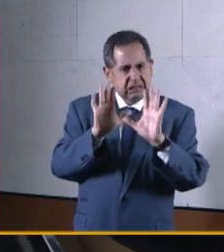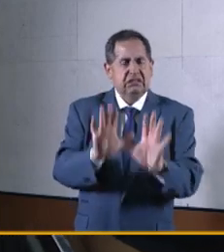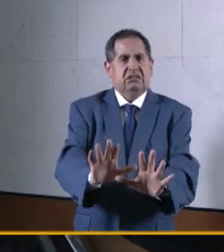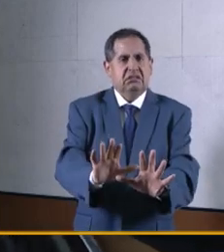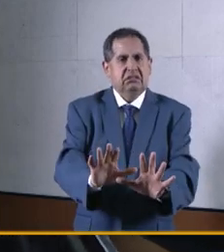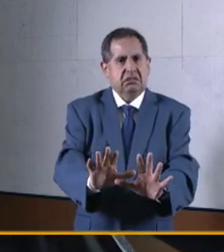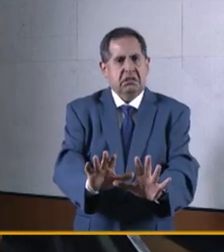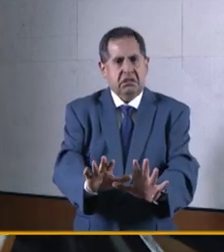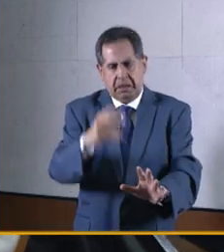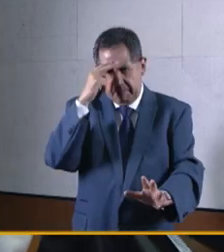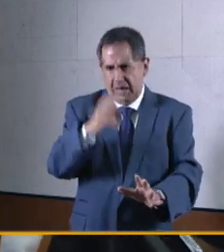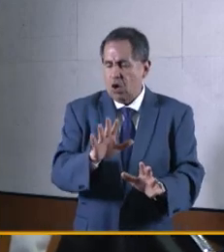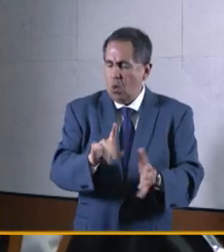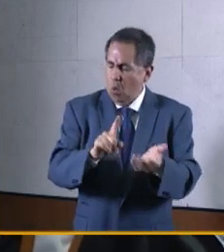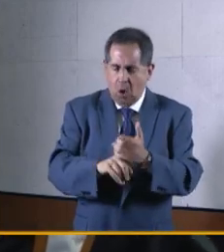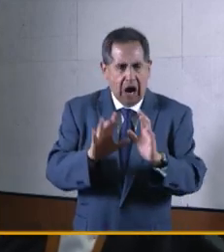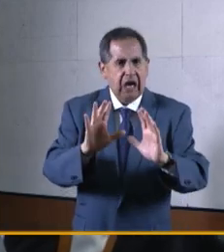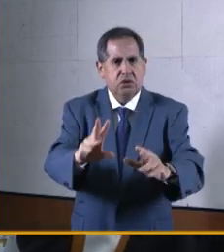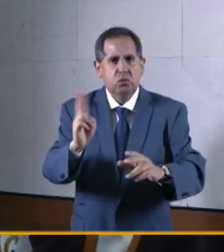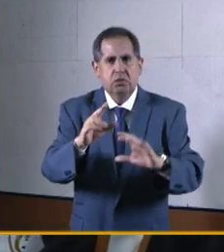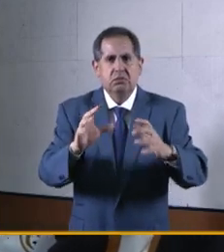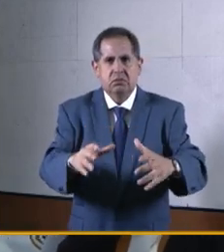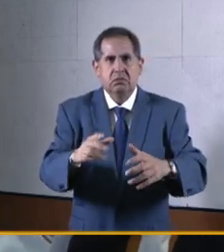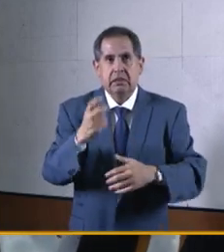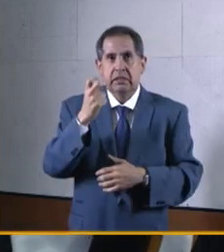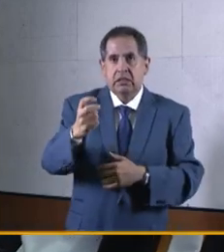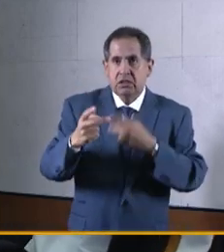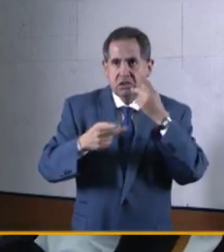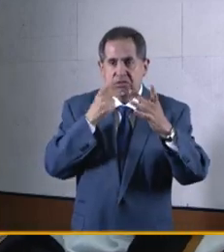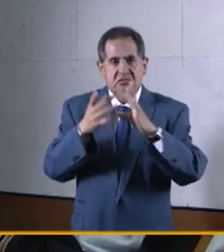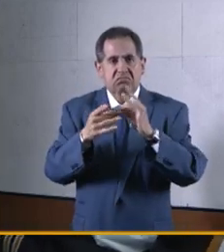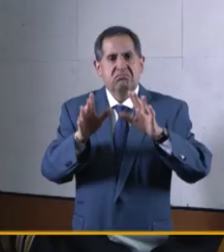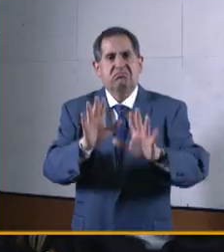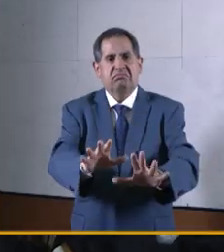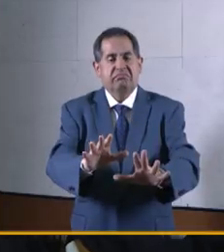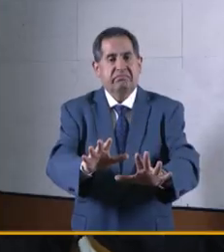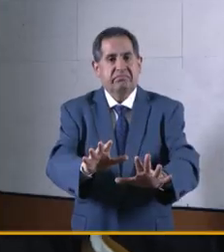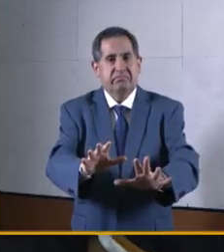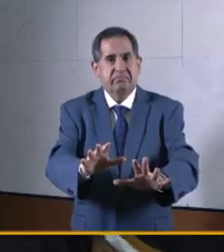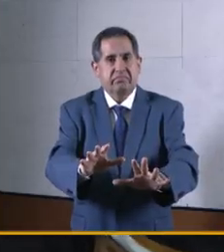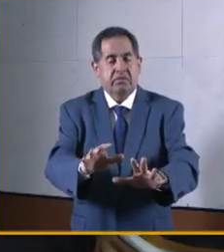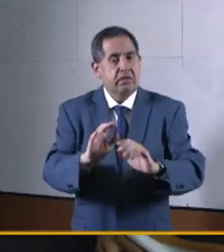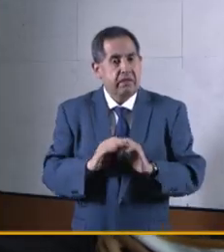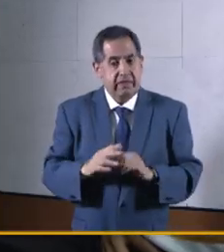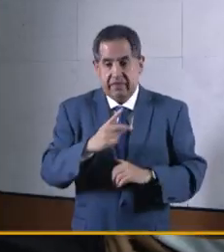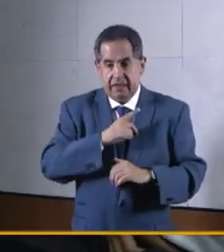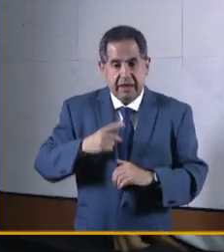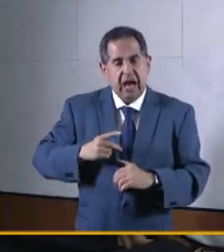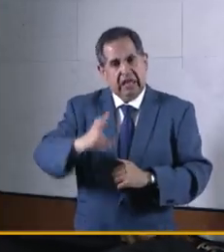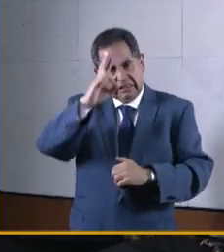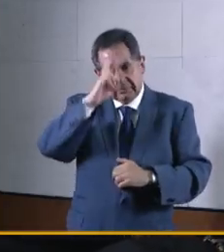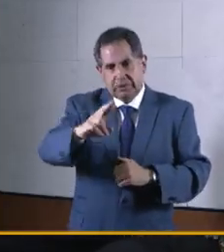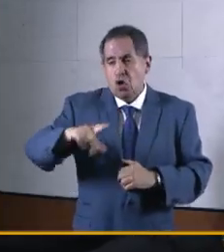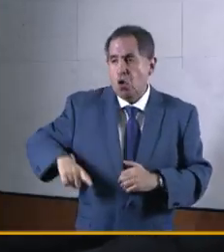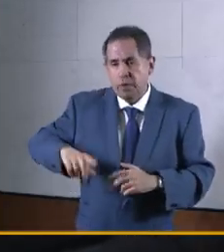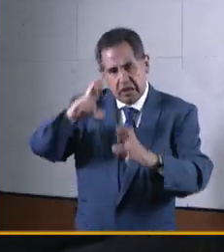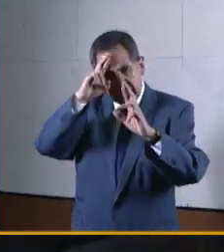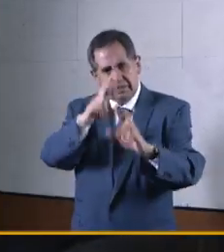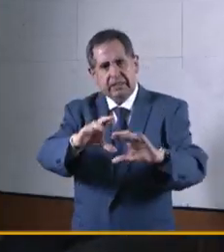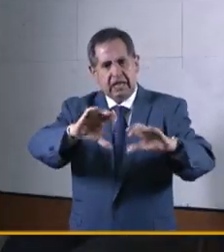a la nación mexicana entonces destacaron el deber estatal de respetarla